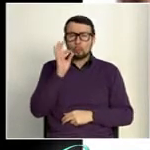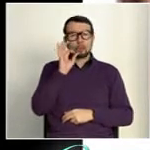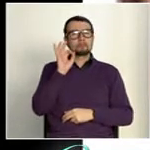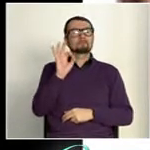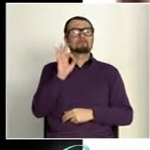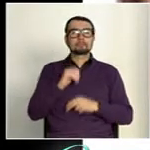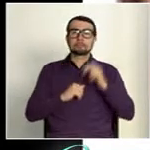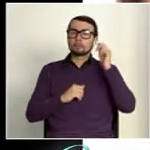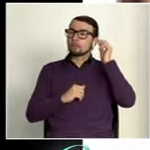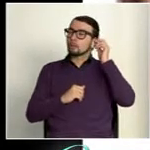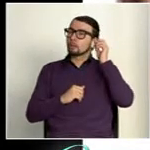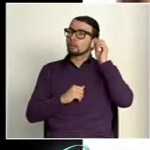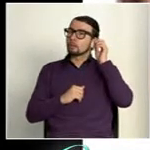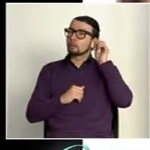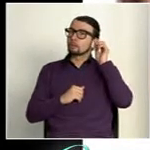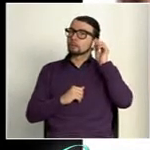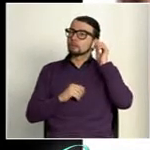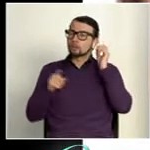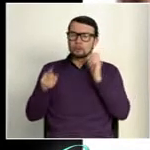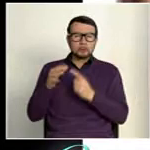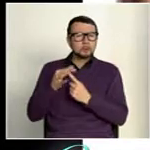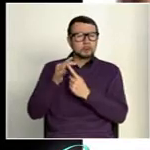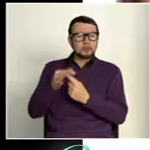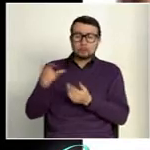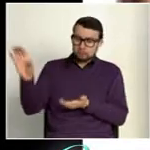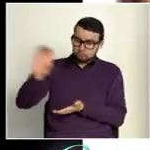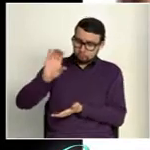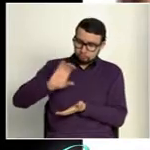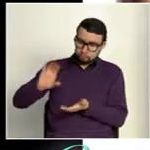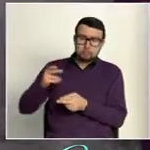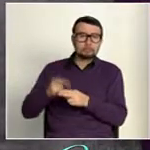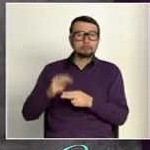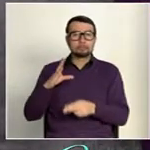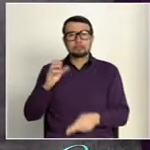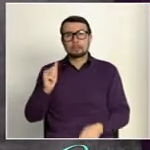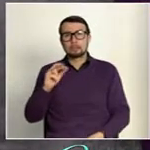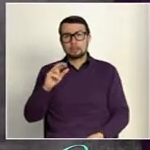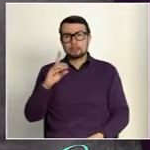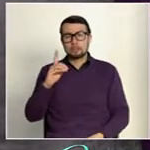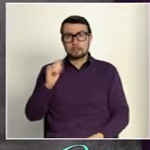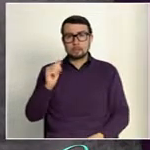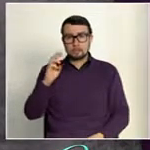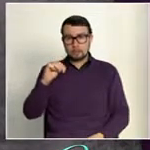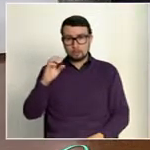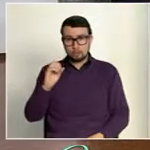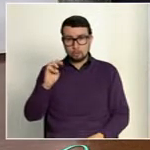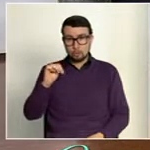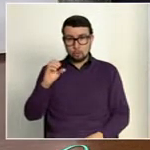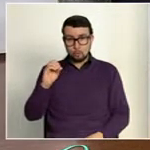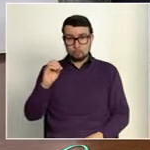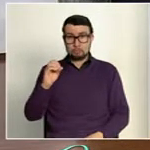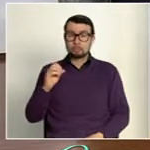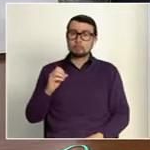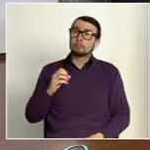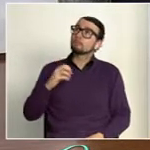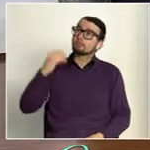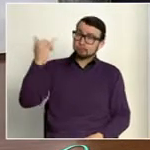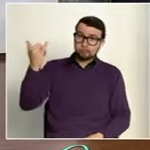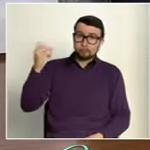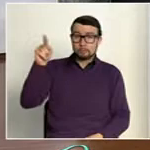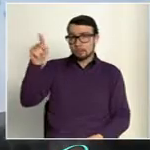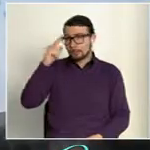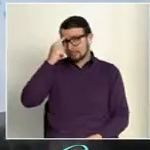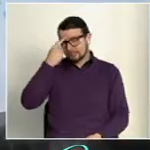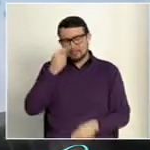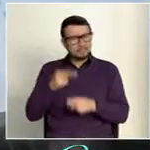una especie que es maravillosa, que es el cardamomo. Claro, cardamomo en India se considera la especie del amor.